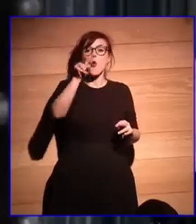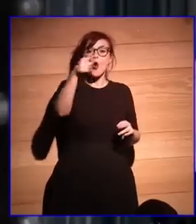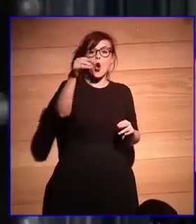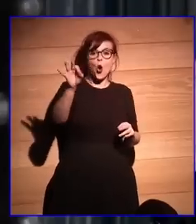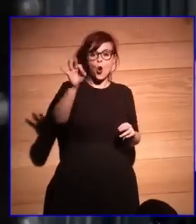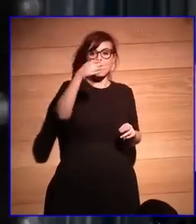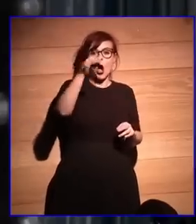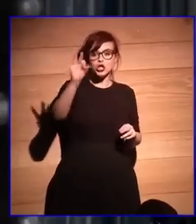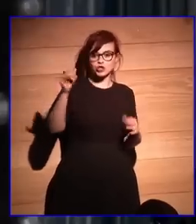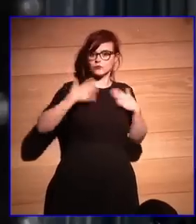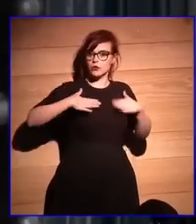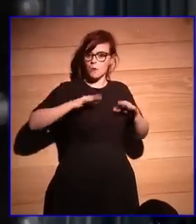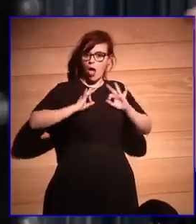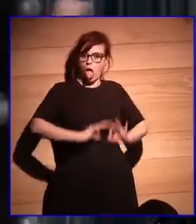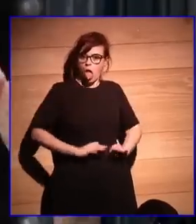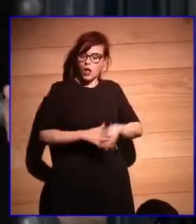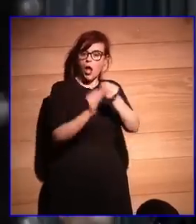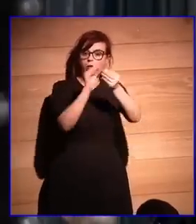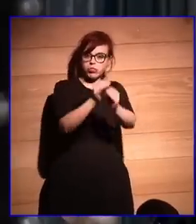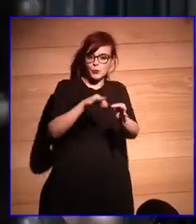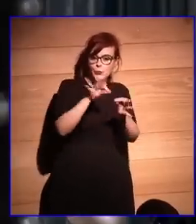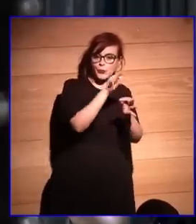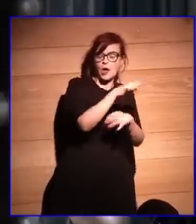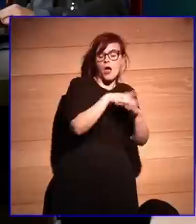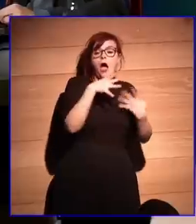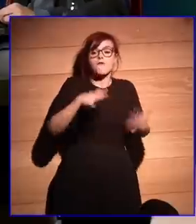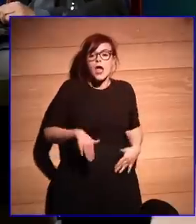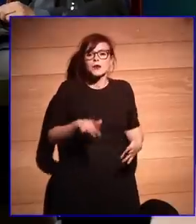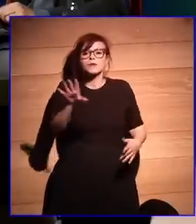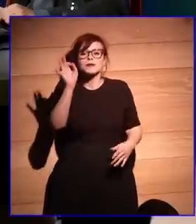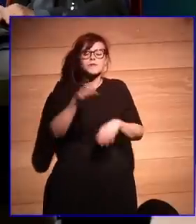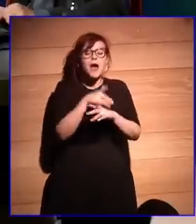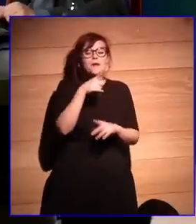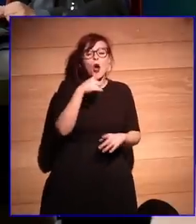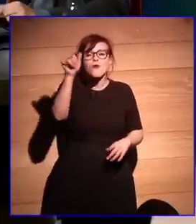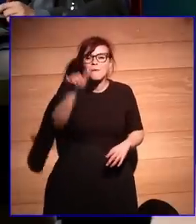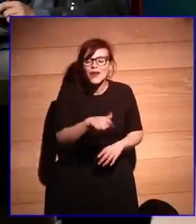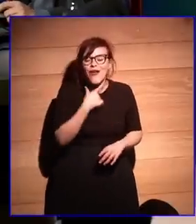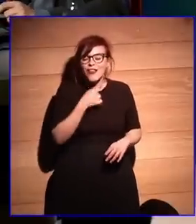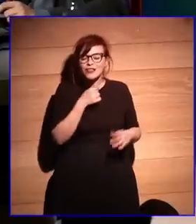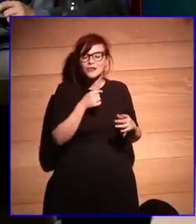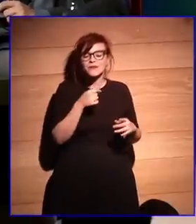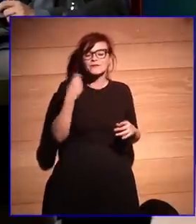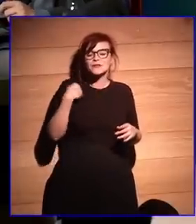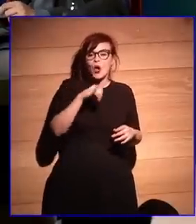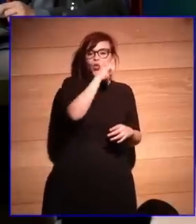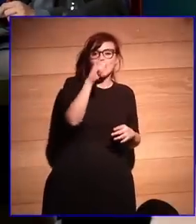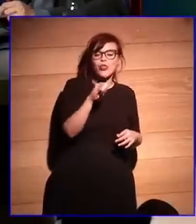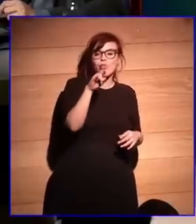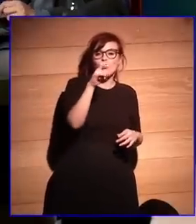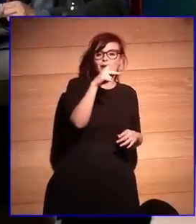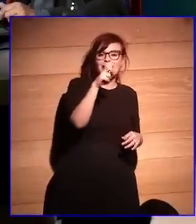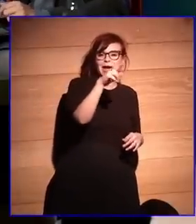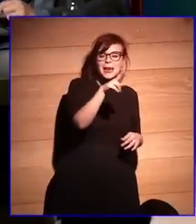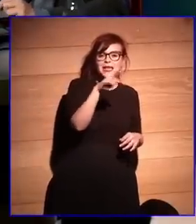a todo. Claro, ahí no hay tu tía. ¿Y en qué peli está de parodia de Abraham Zucker y Abrams? Sacan